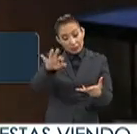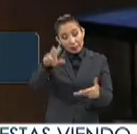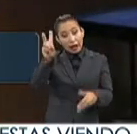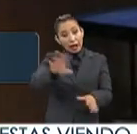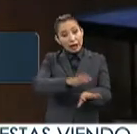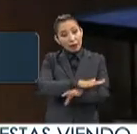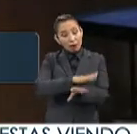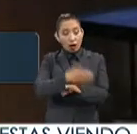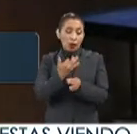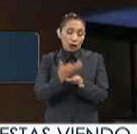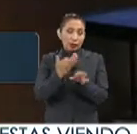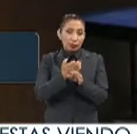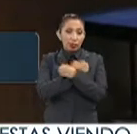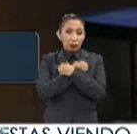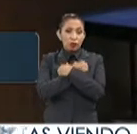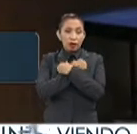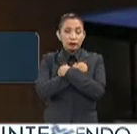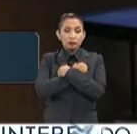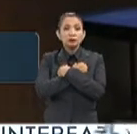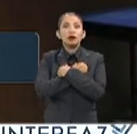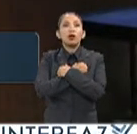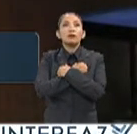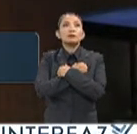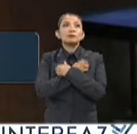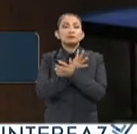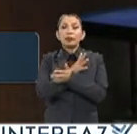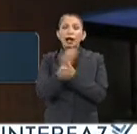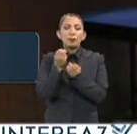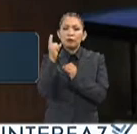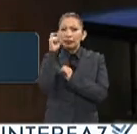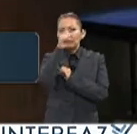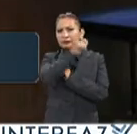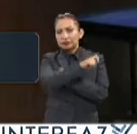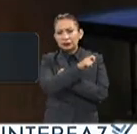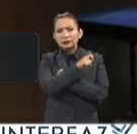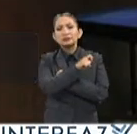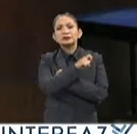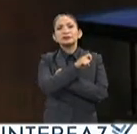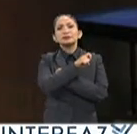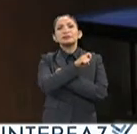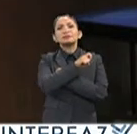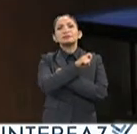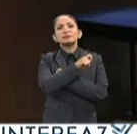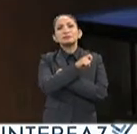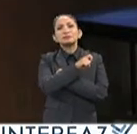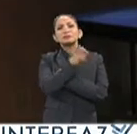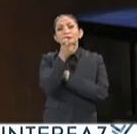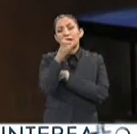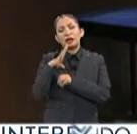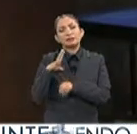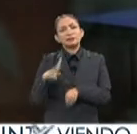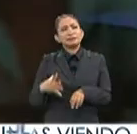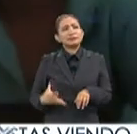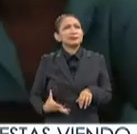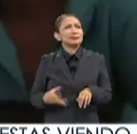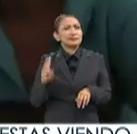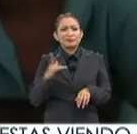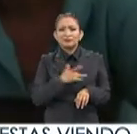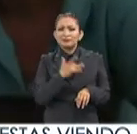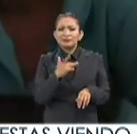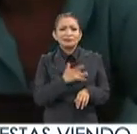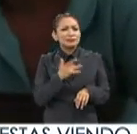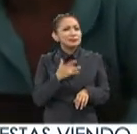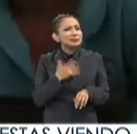cambio. Ahorita en la educación que está, bueno, es algo muy difícil. Es todo un orgullo porque creo